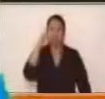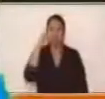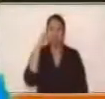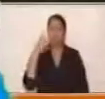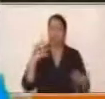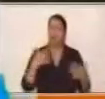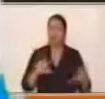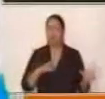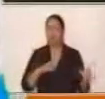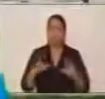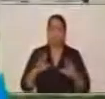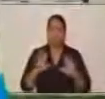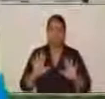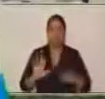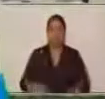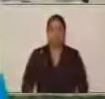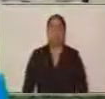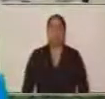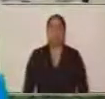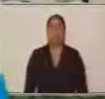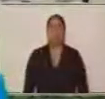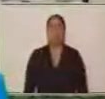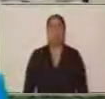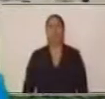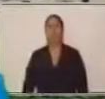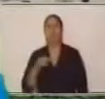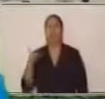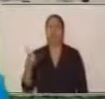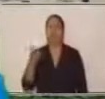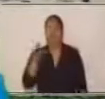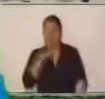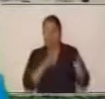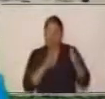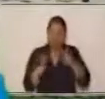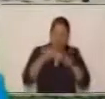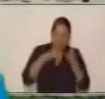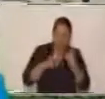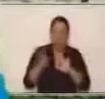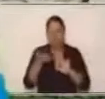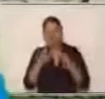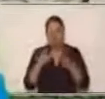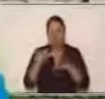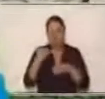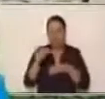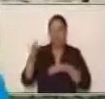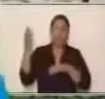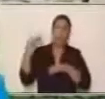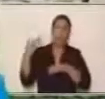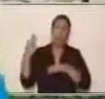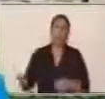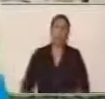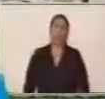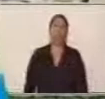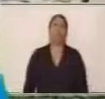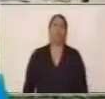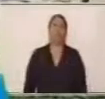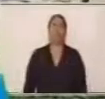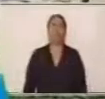esto, vamos a realizar otros dobleces, muy parecidos a los anteriores. Ya que